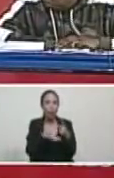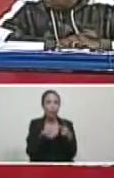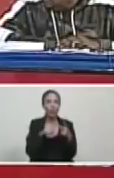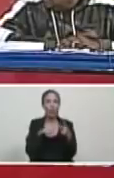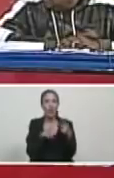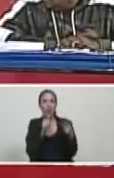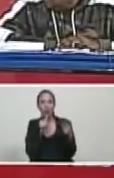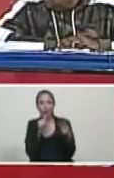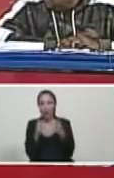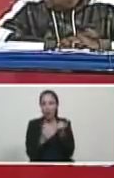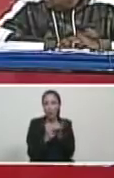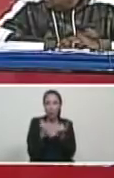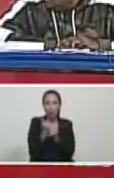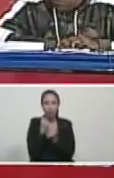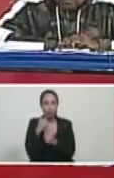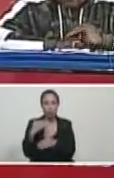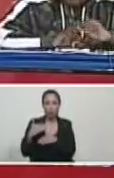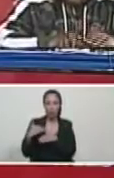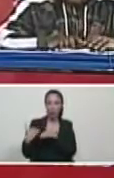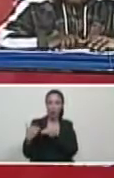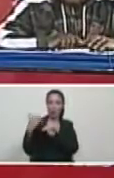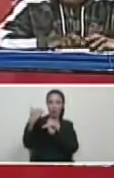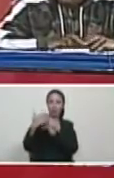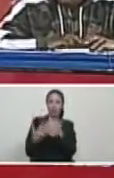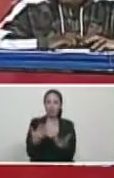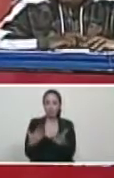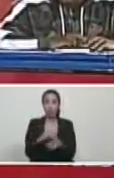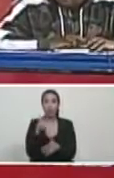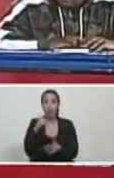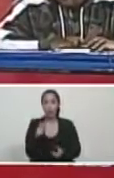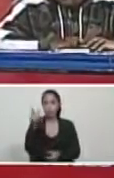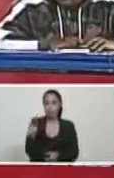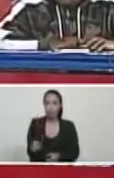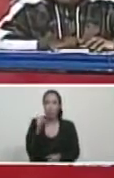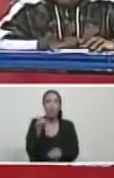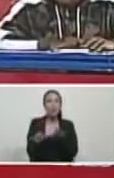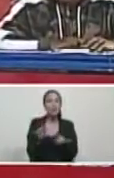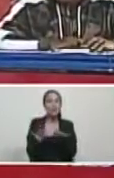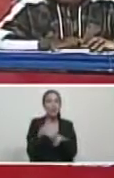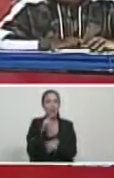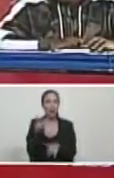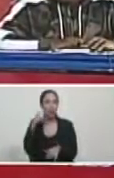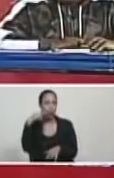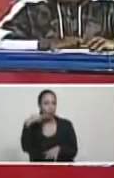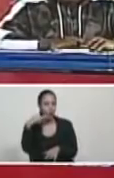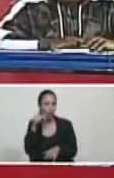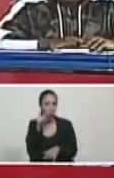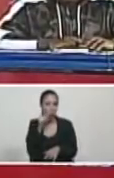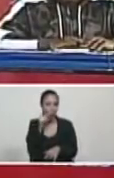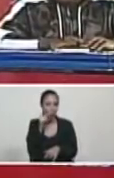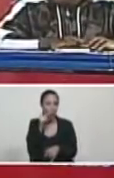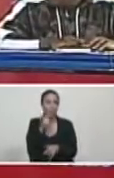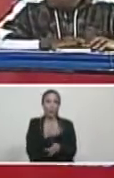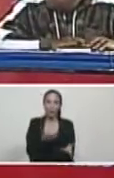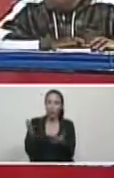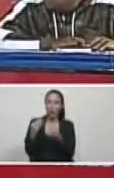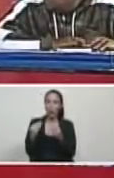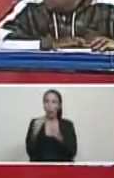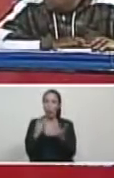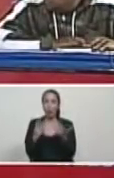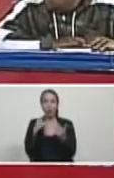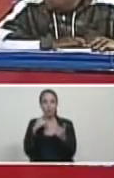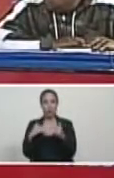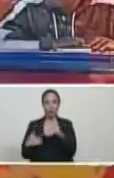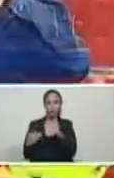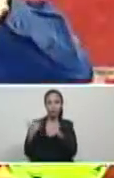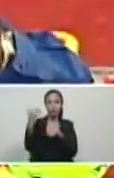hacerlo? ¿Qué has avanzado, Mimú? Tú como secretario general del Movimiento por la Paz y la Vida, ¿qué has avanzado, Mimú? Y te pregunto,